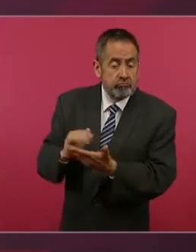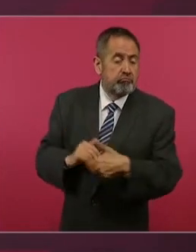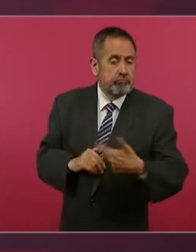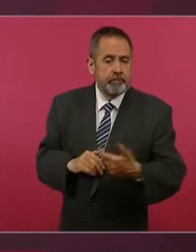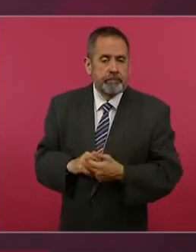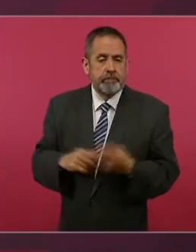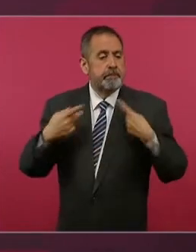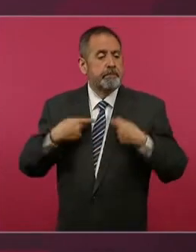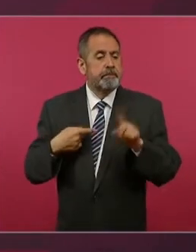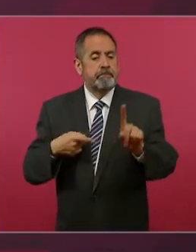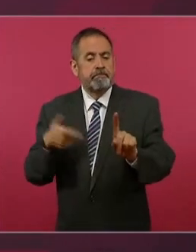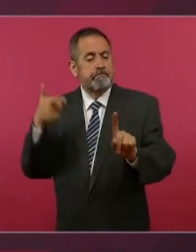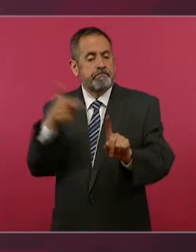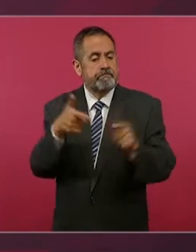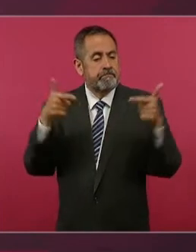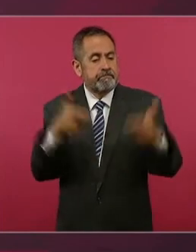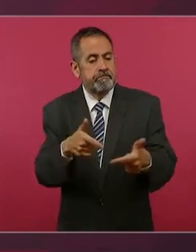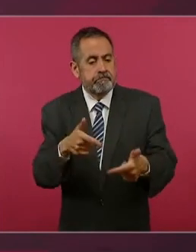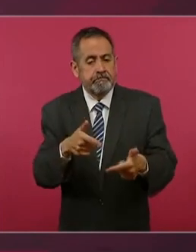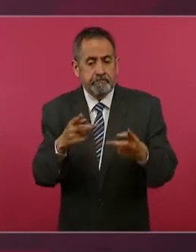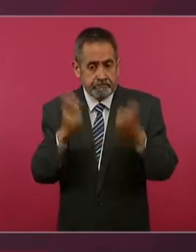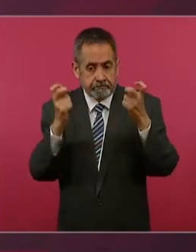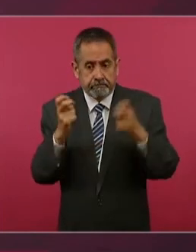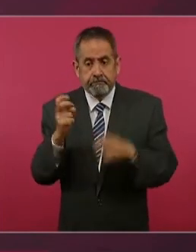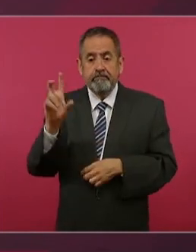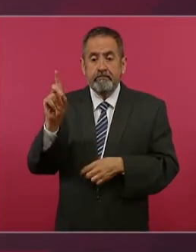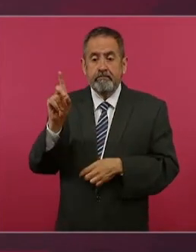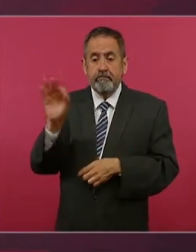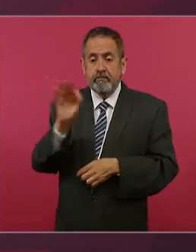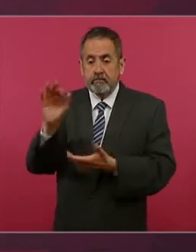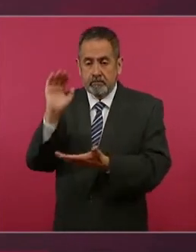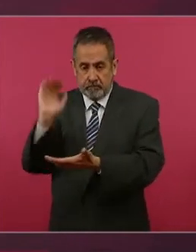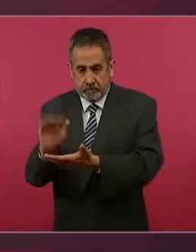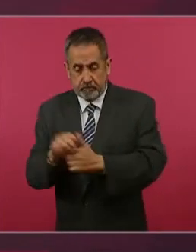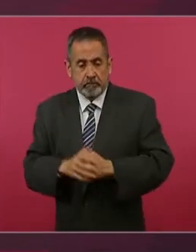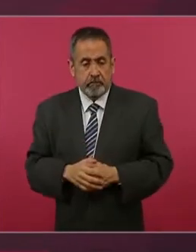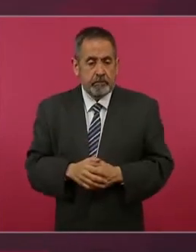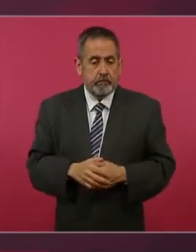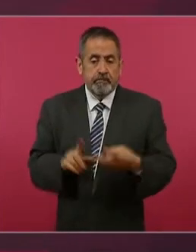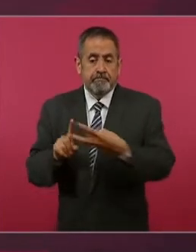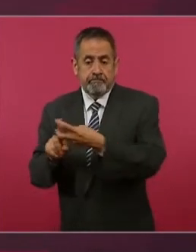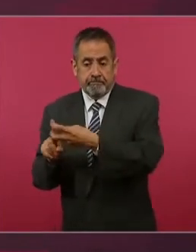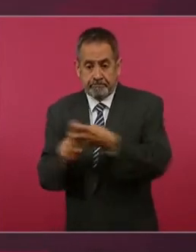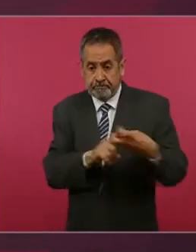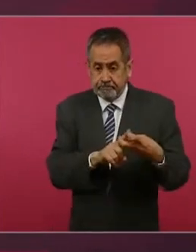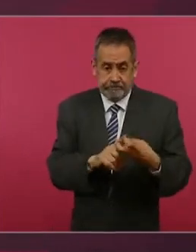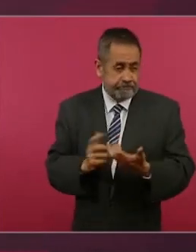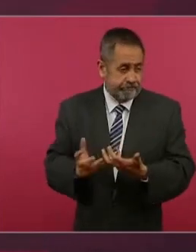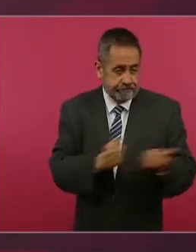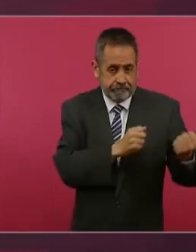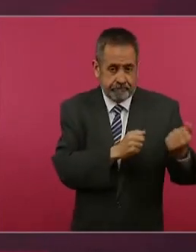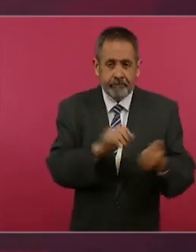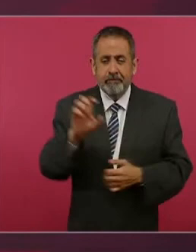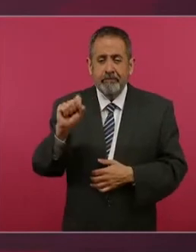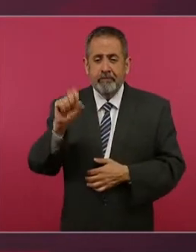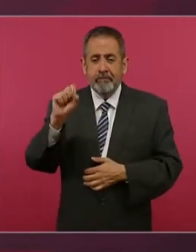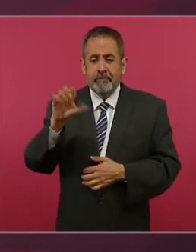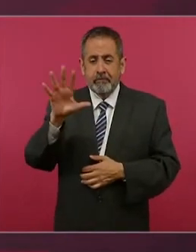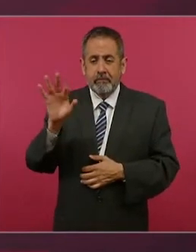general 30%. El secuestro 65% menos.